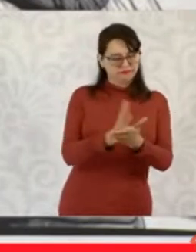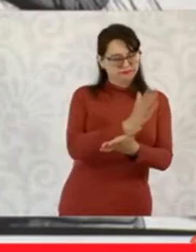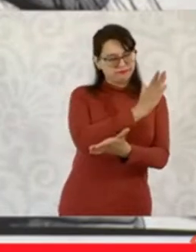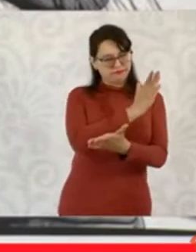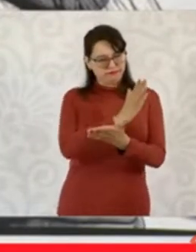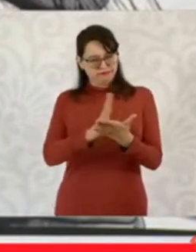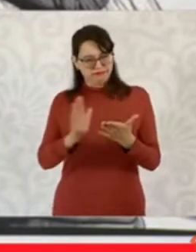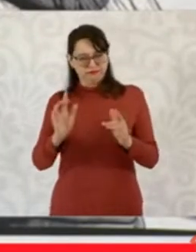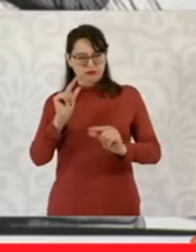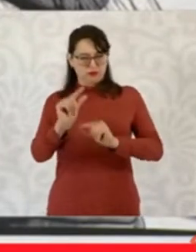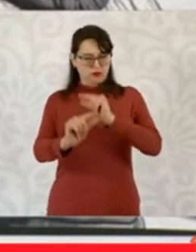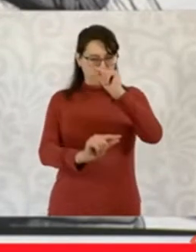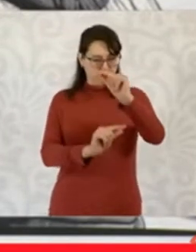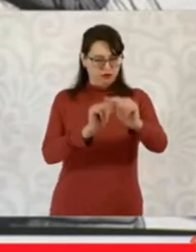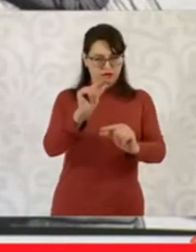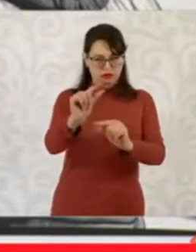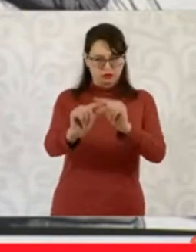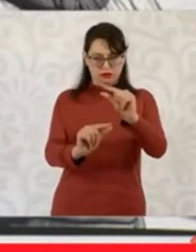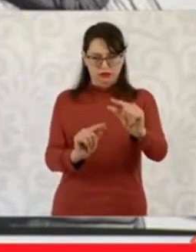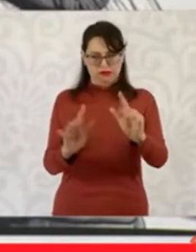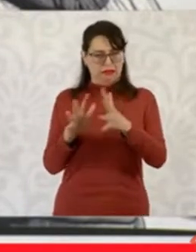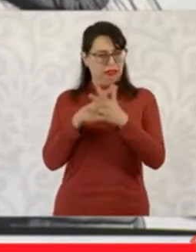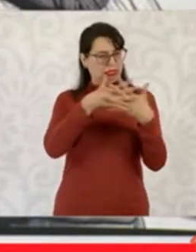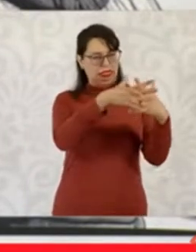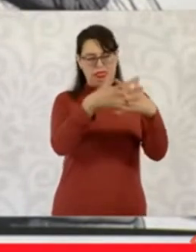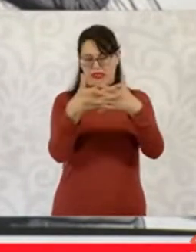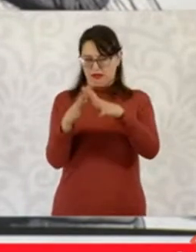para quienes nos escuchan, para todas y para todos.